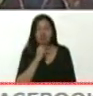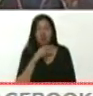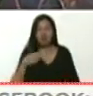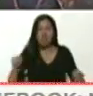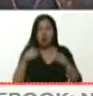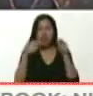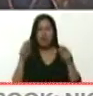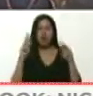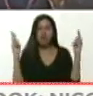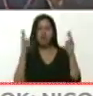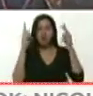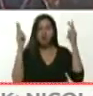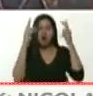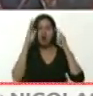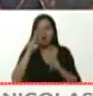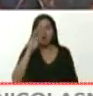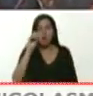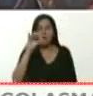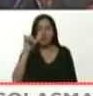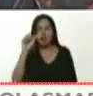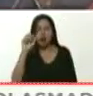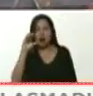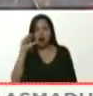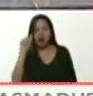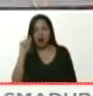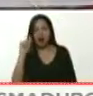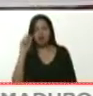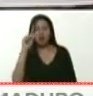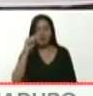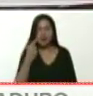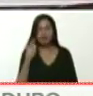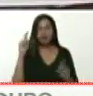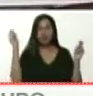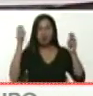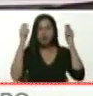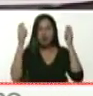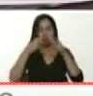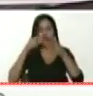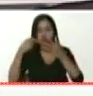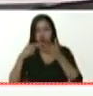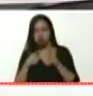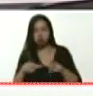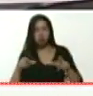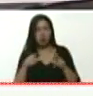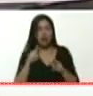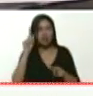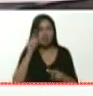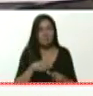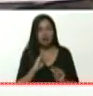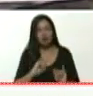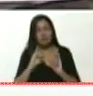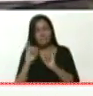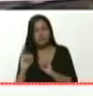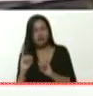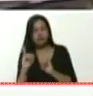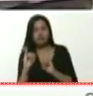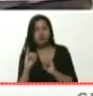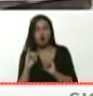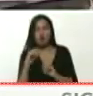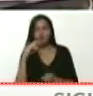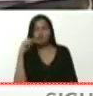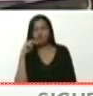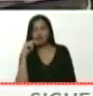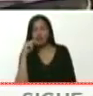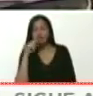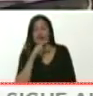que triunfaron en Boyacá, que triunfaron en Carabobo, que triunfaron en Junín, que triunfaron en Ayacucho, los mismos nietos y nietas de los